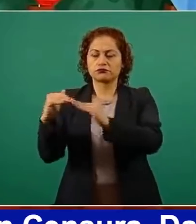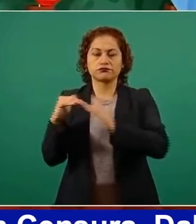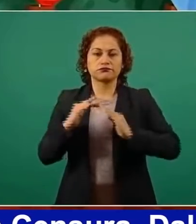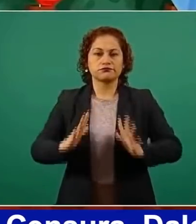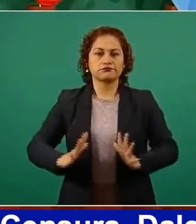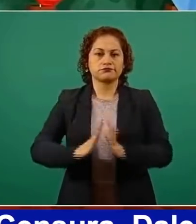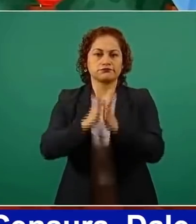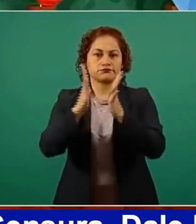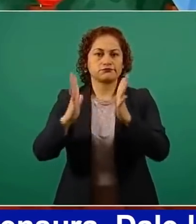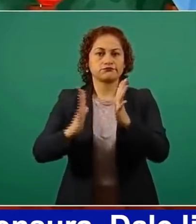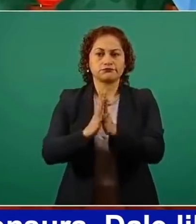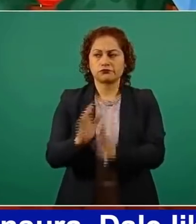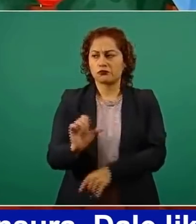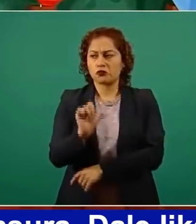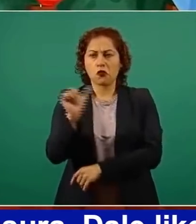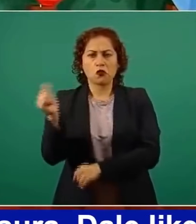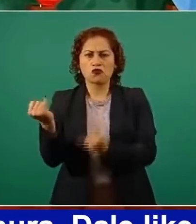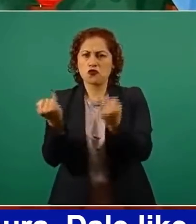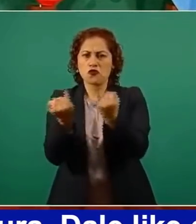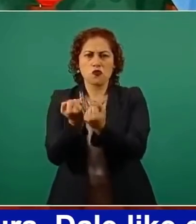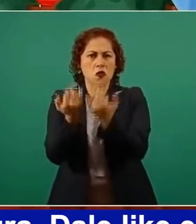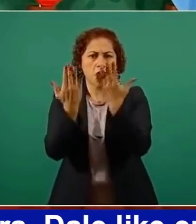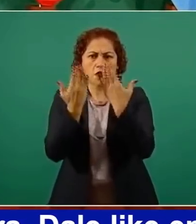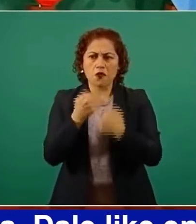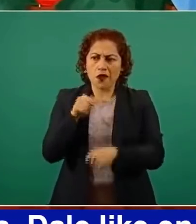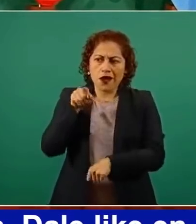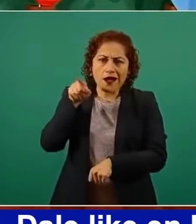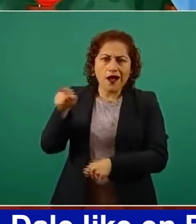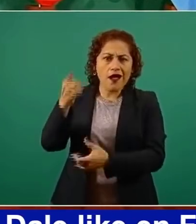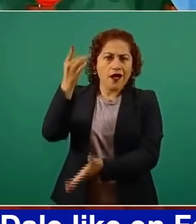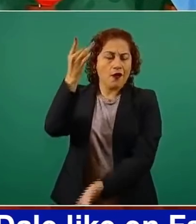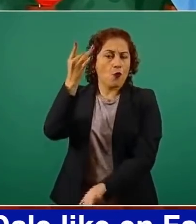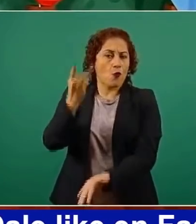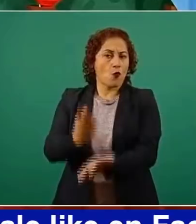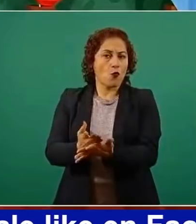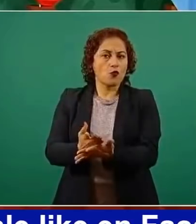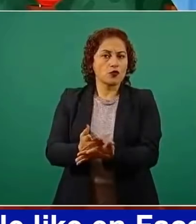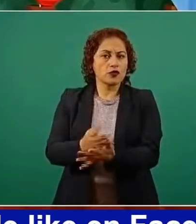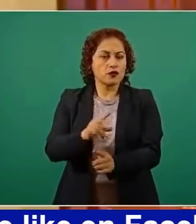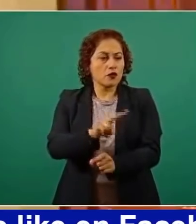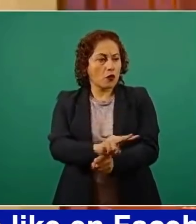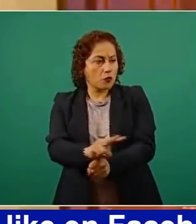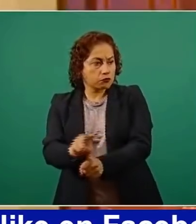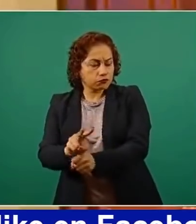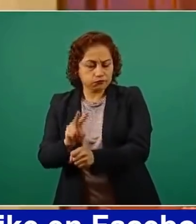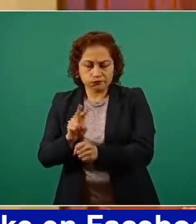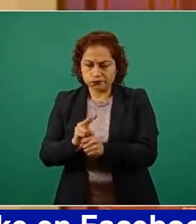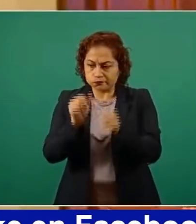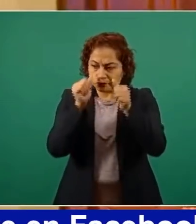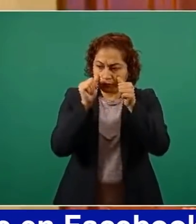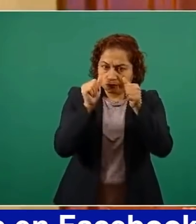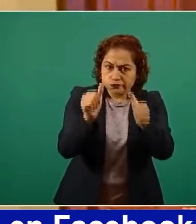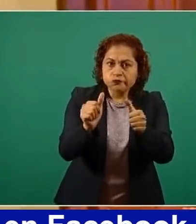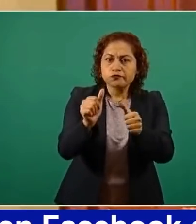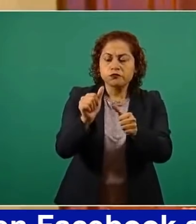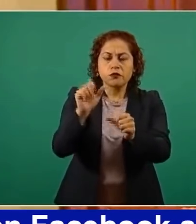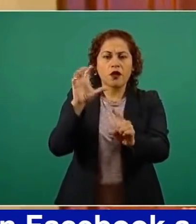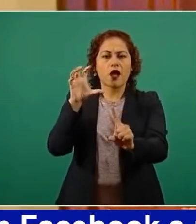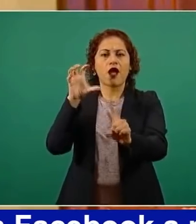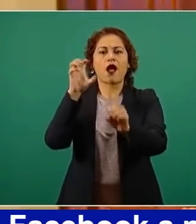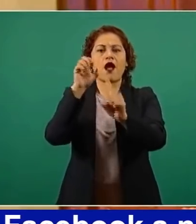Nadie se ha preocupado tanto como él por hacer realidad ese